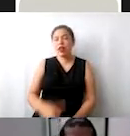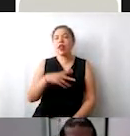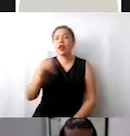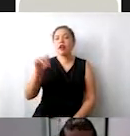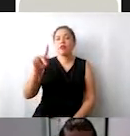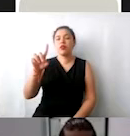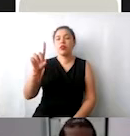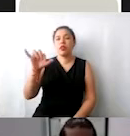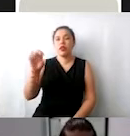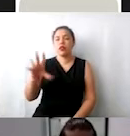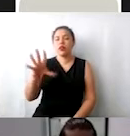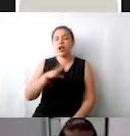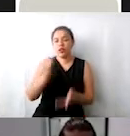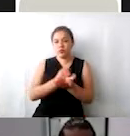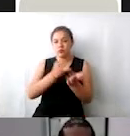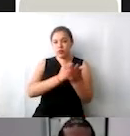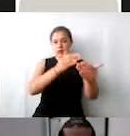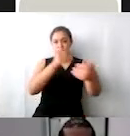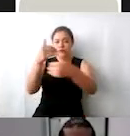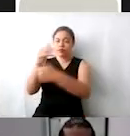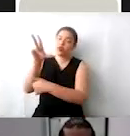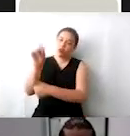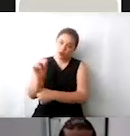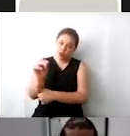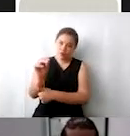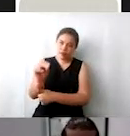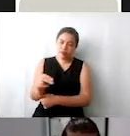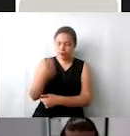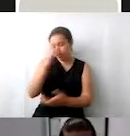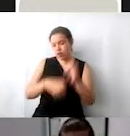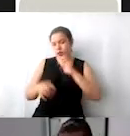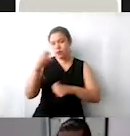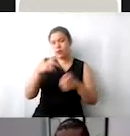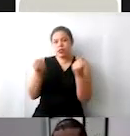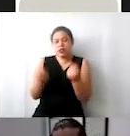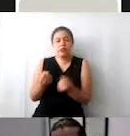hay retención o no debe haber retención en una empresa de seguridad.